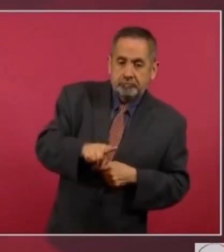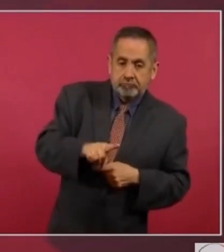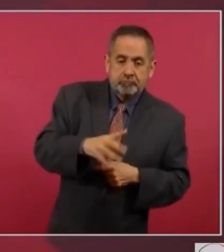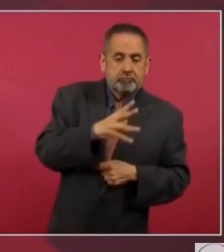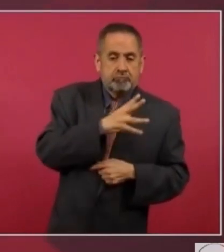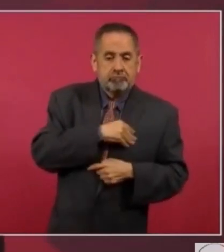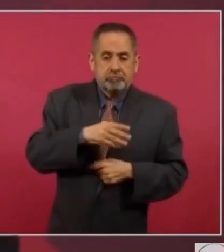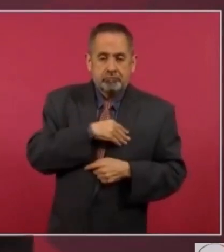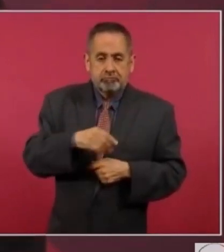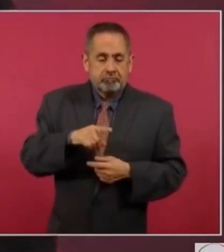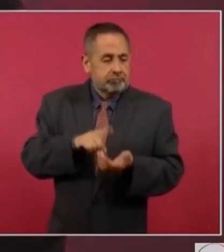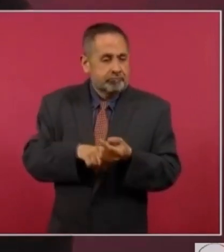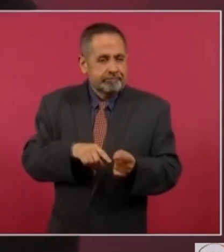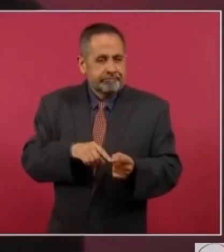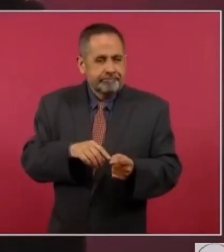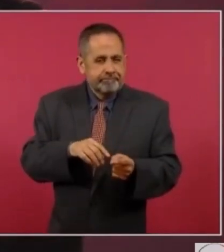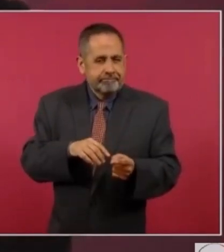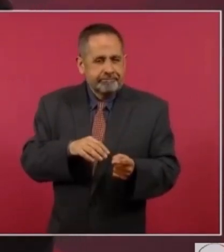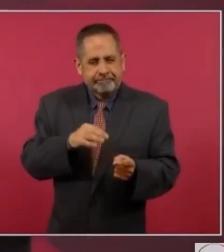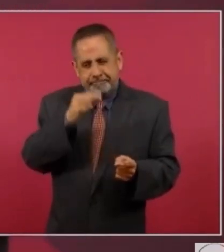no son tan tontos